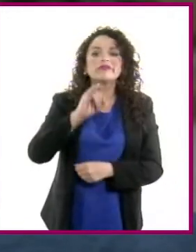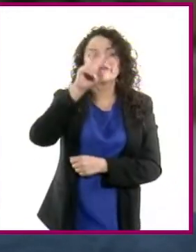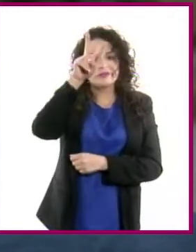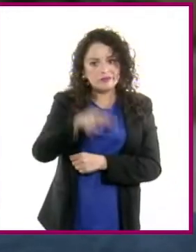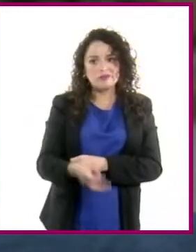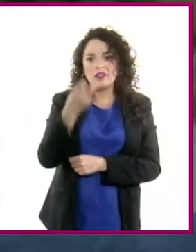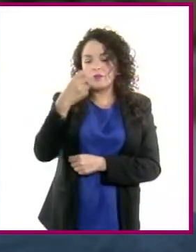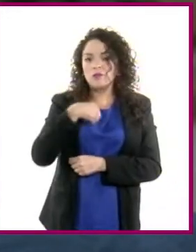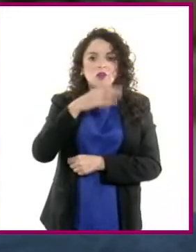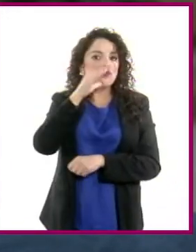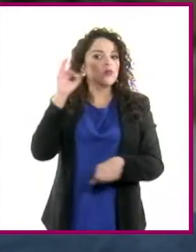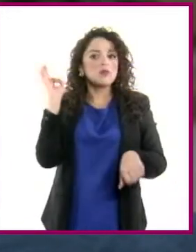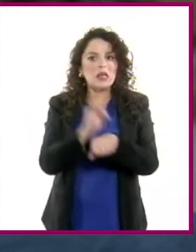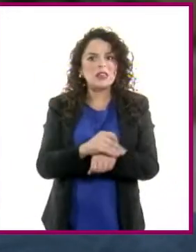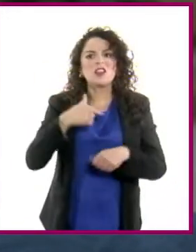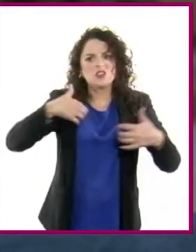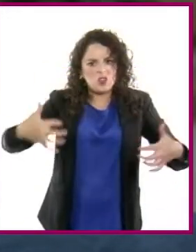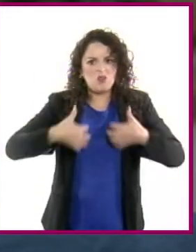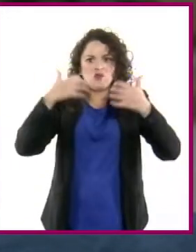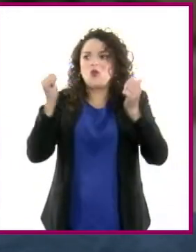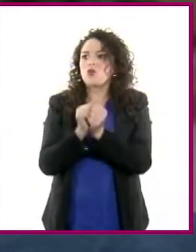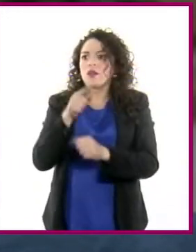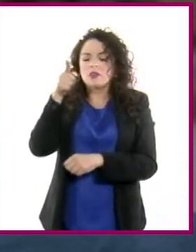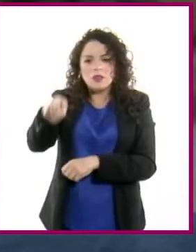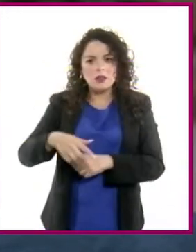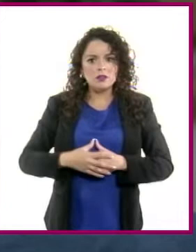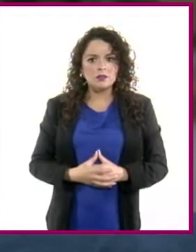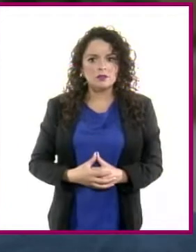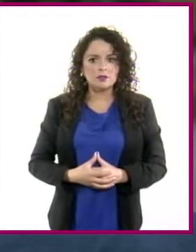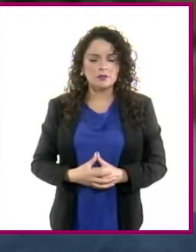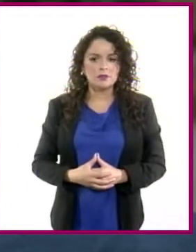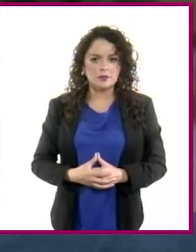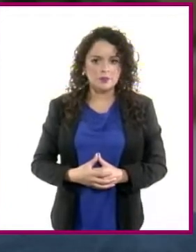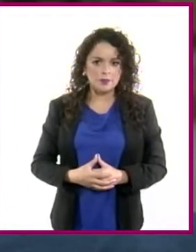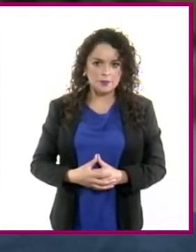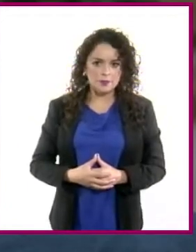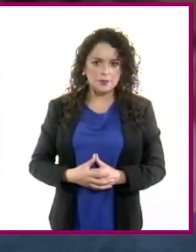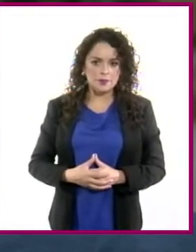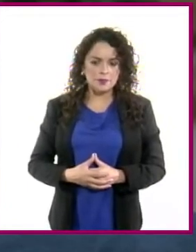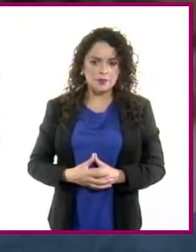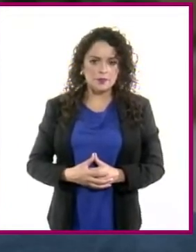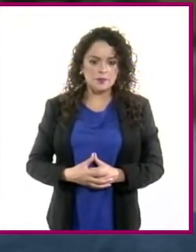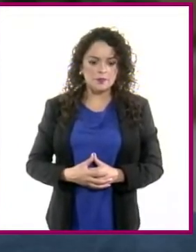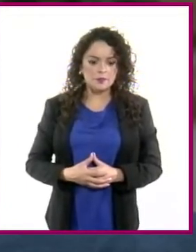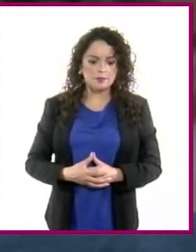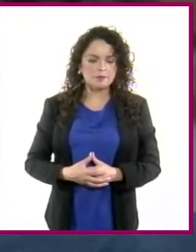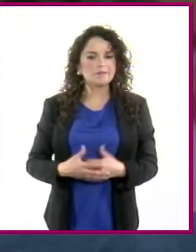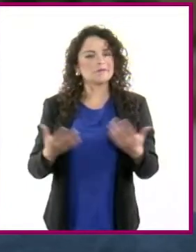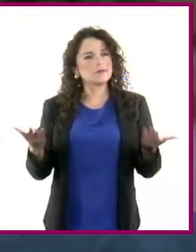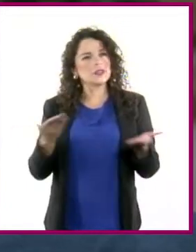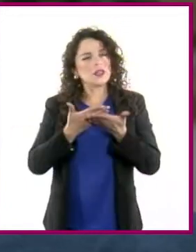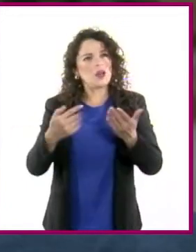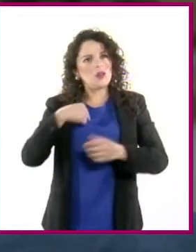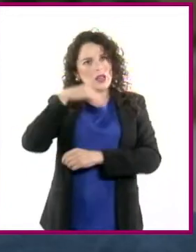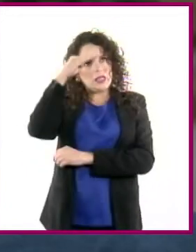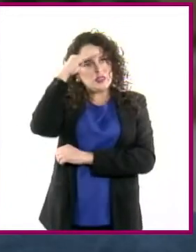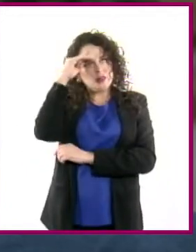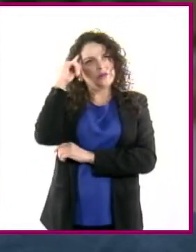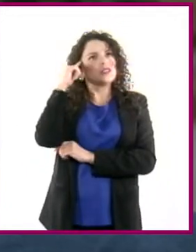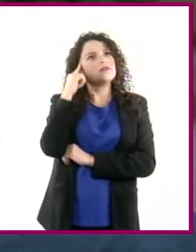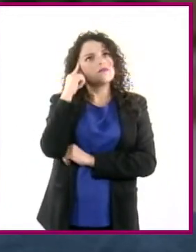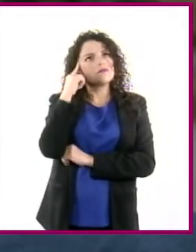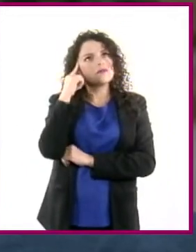agresiva contigo. Ahora estoy pensando sobre eso de que el tejido